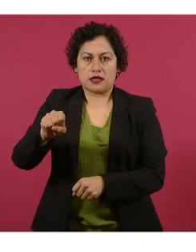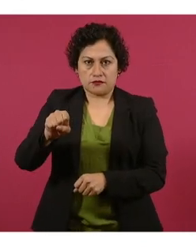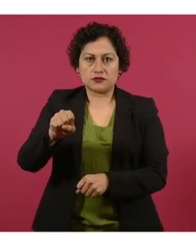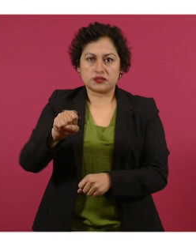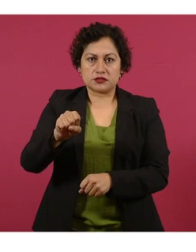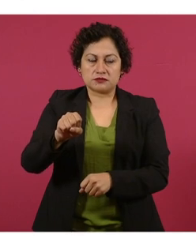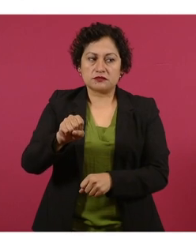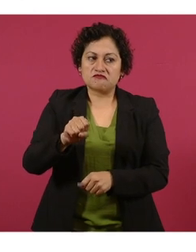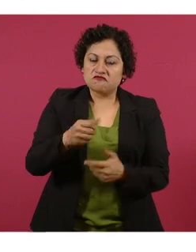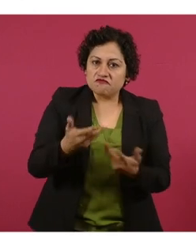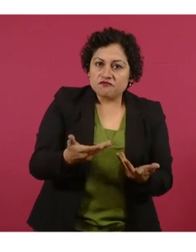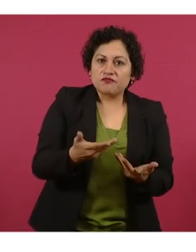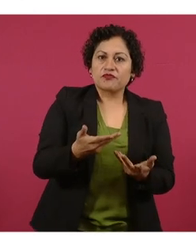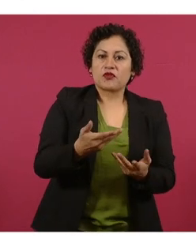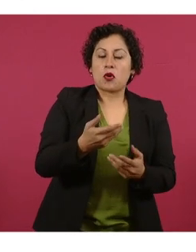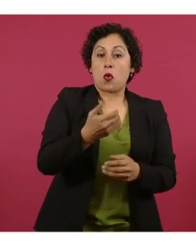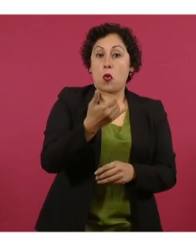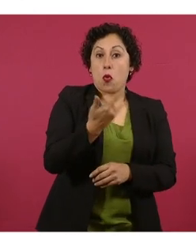después del